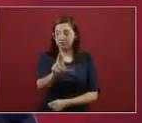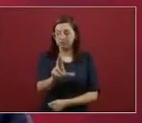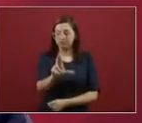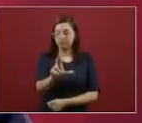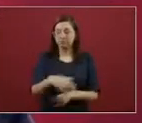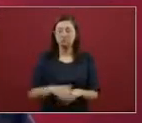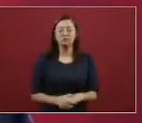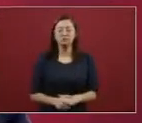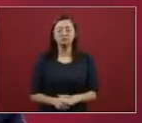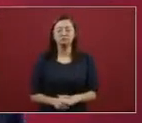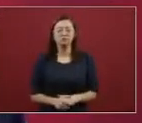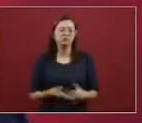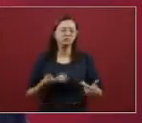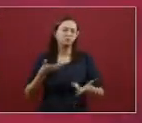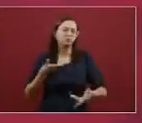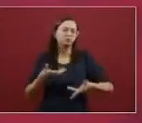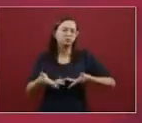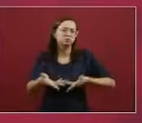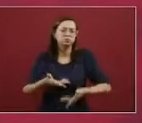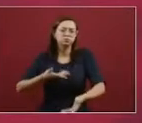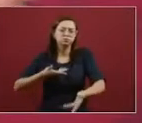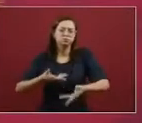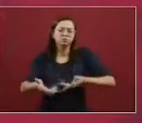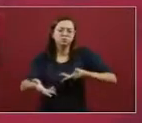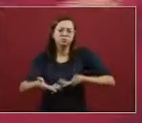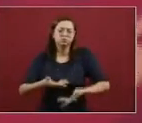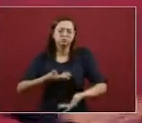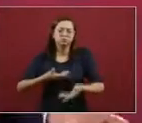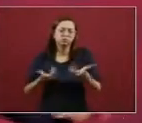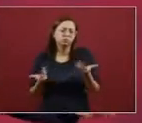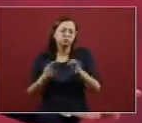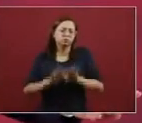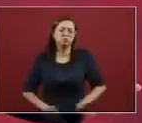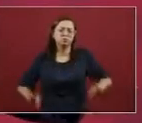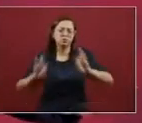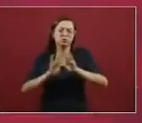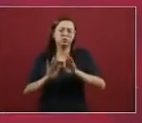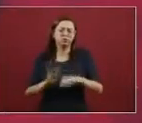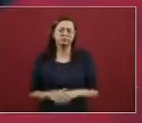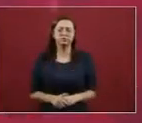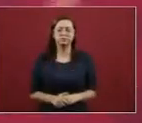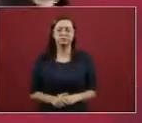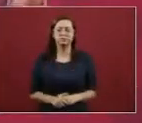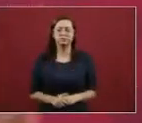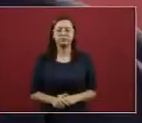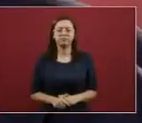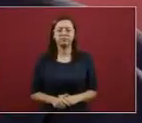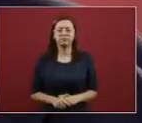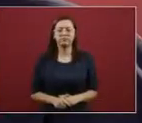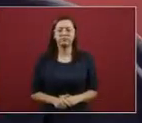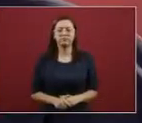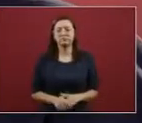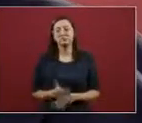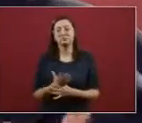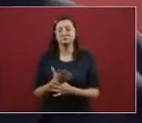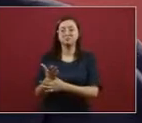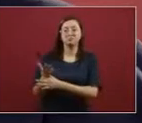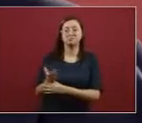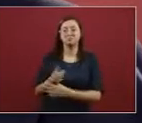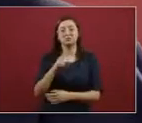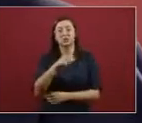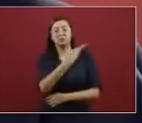mensajes de ida y vuelta porque también eso es importante dicen es que el presidente no